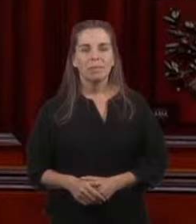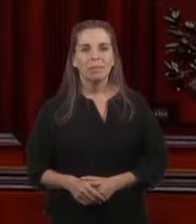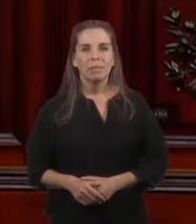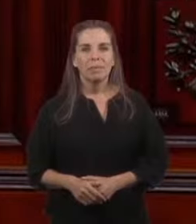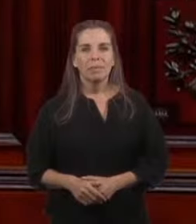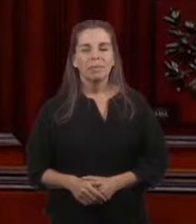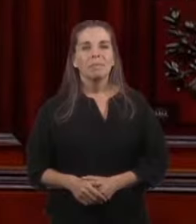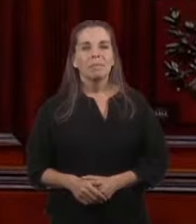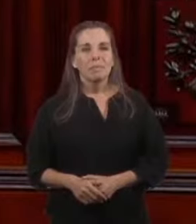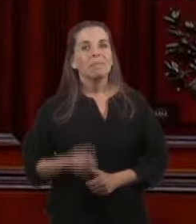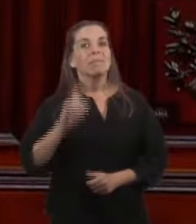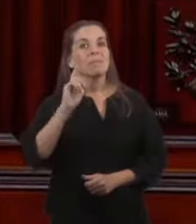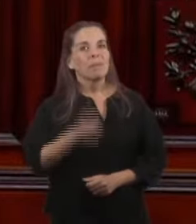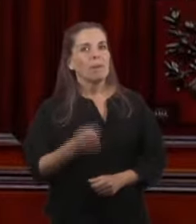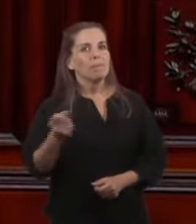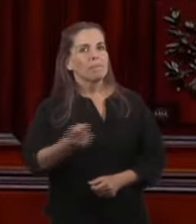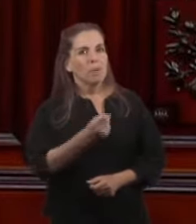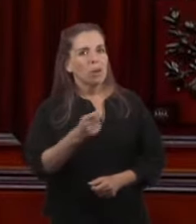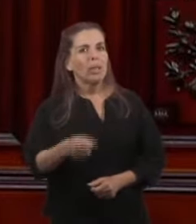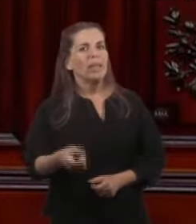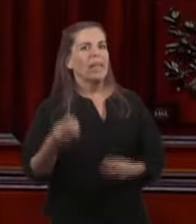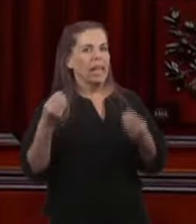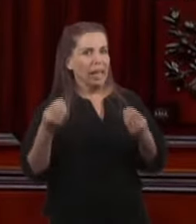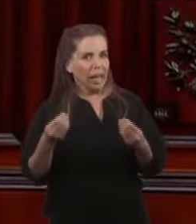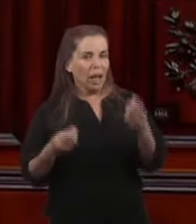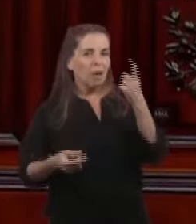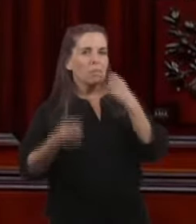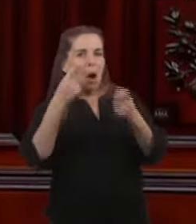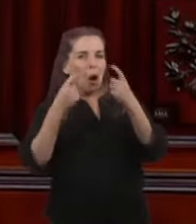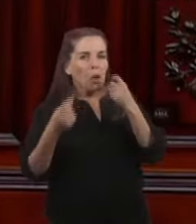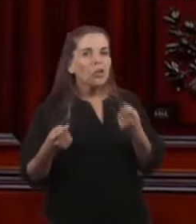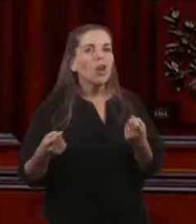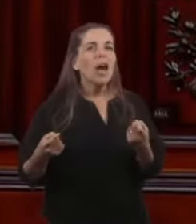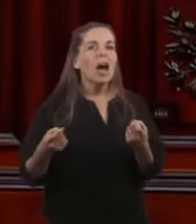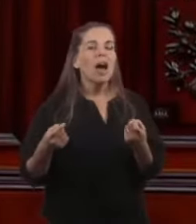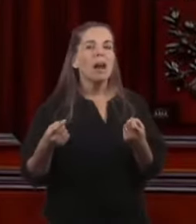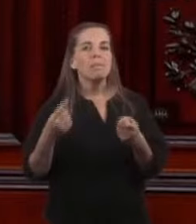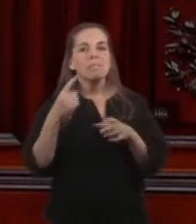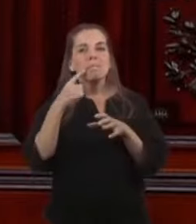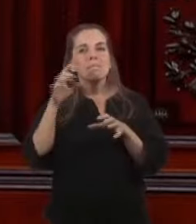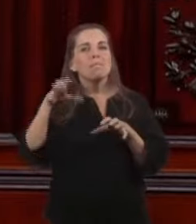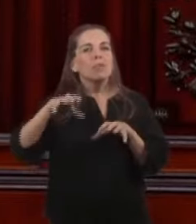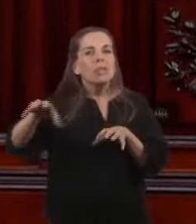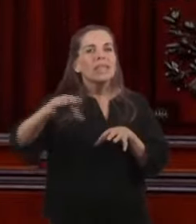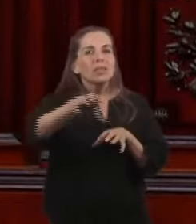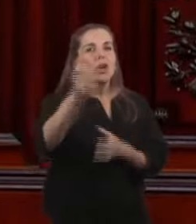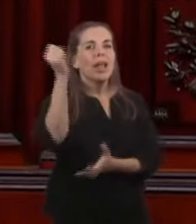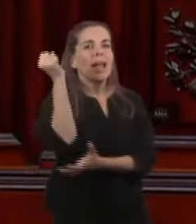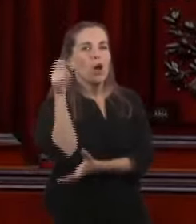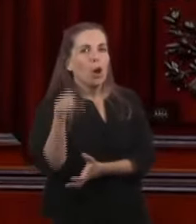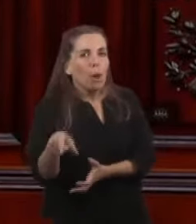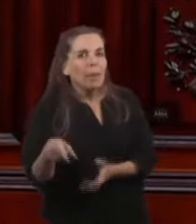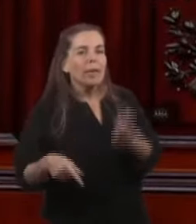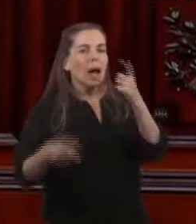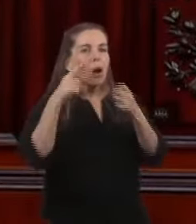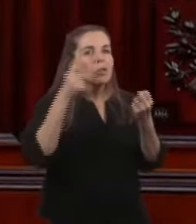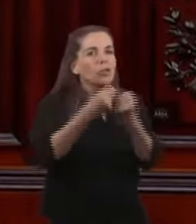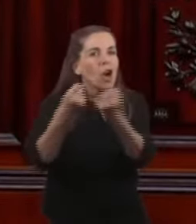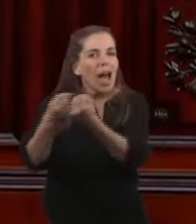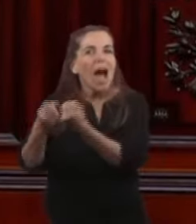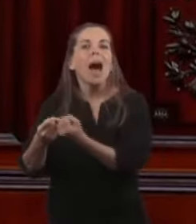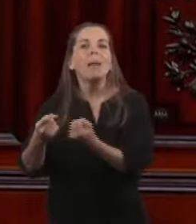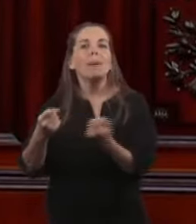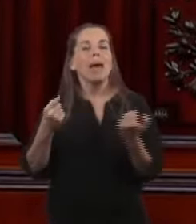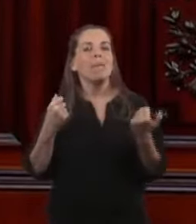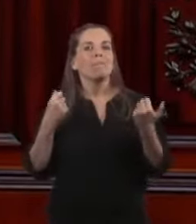gestionar es remover las infinitas regulaciones que hay en todos los sectores de la economía para facilitarle la vida a los que emprenden